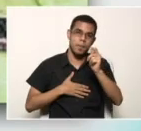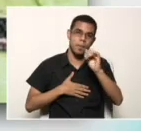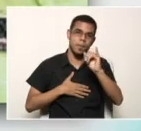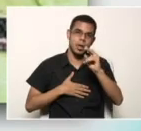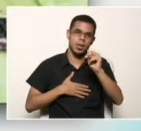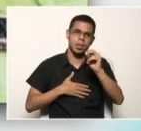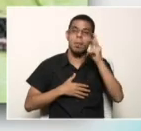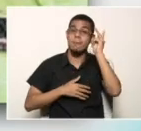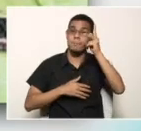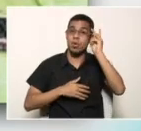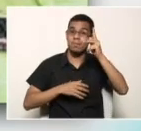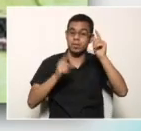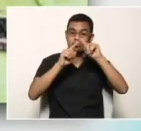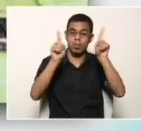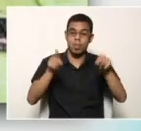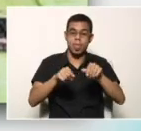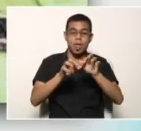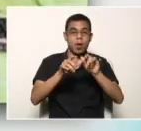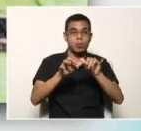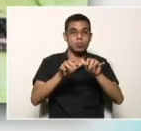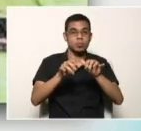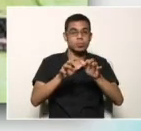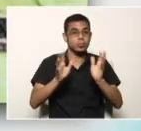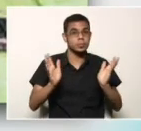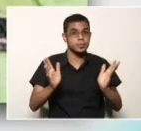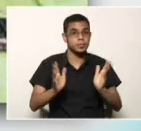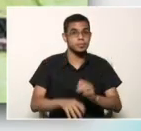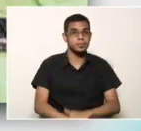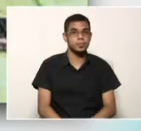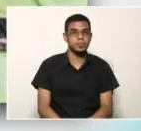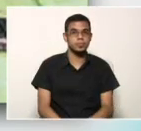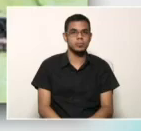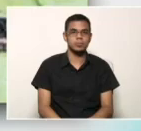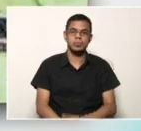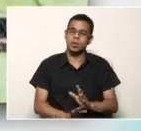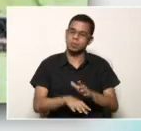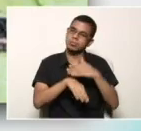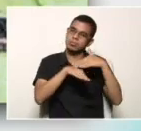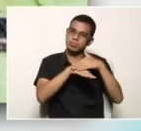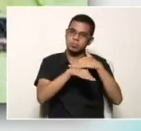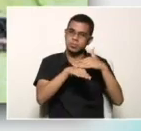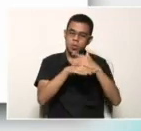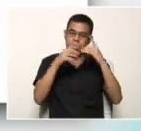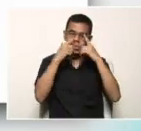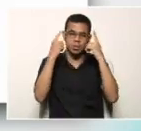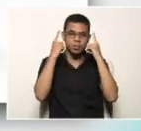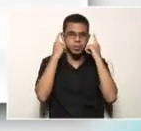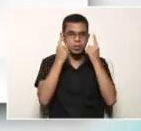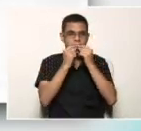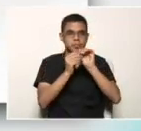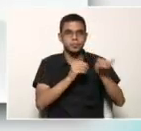de computación en la Escuela de Arte y Oficio El Valle. Con su permiso, paso a retirarme el tapabocas.